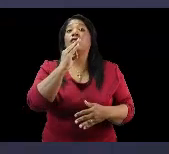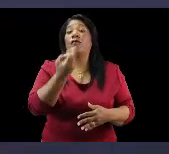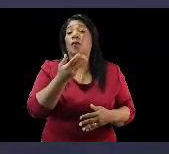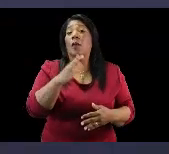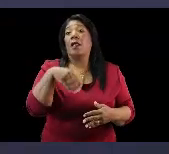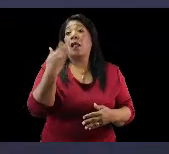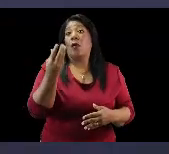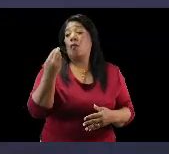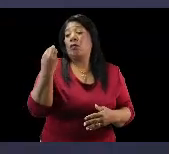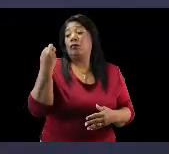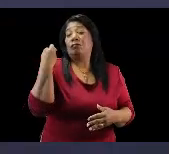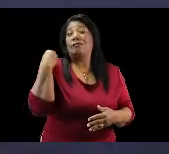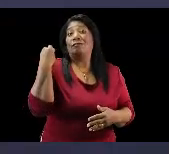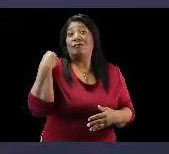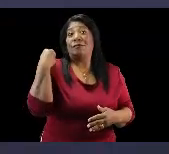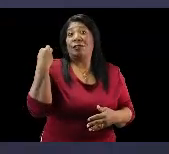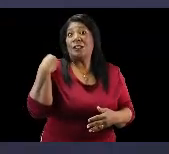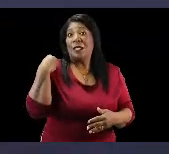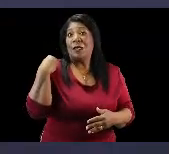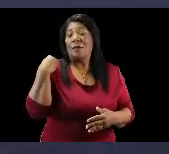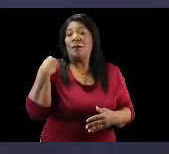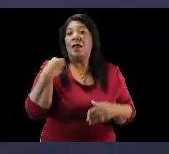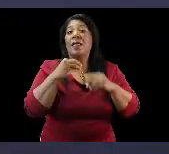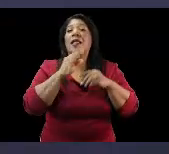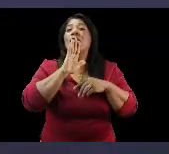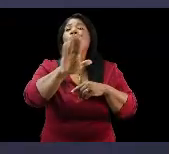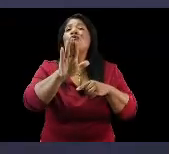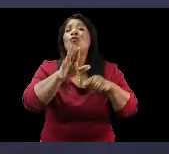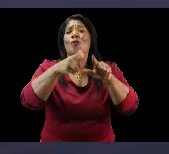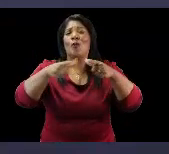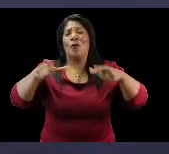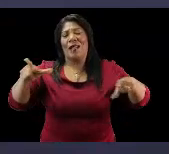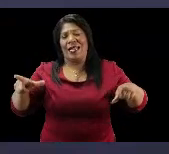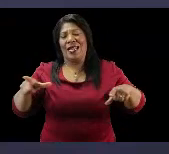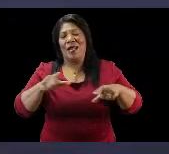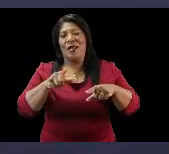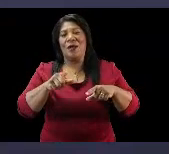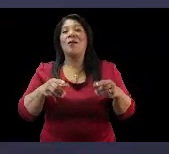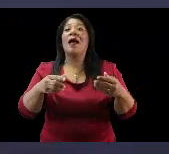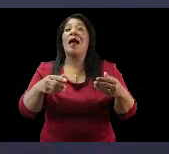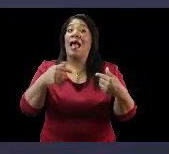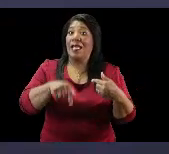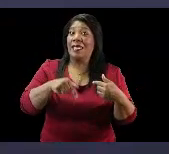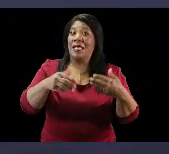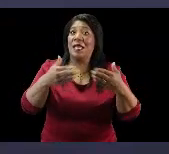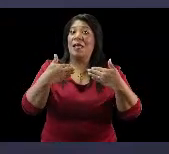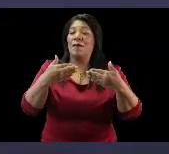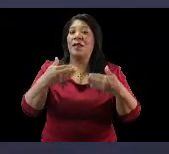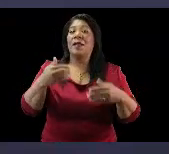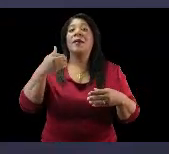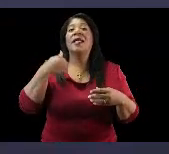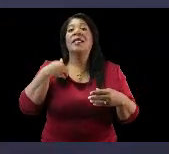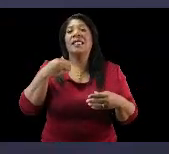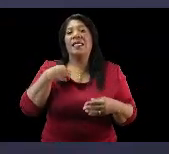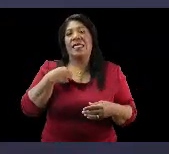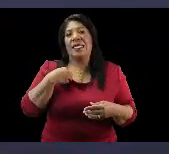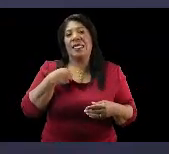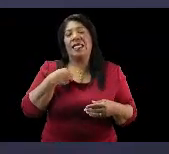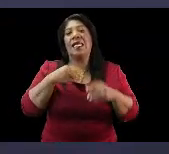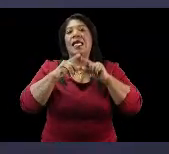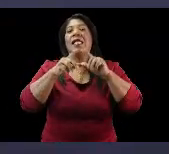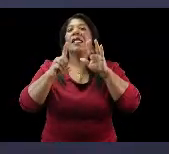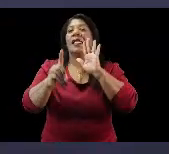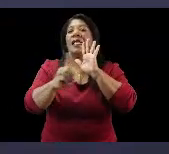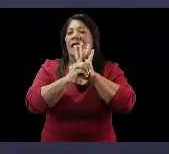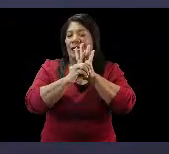llamarlos, tiene su forma tiene su lengua, y también Panamá respeta los